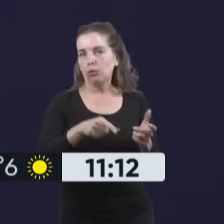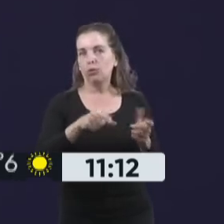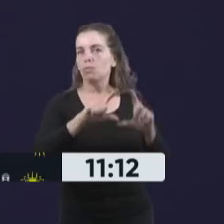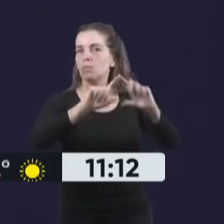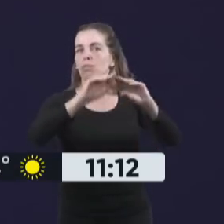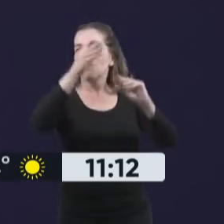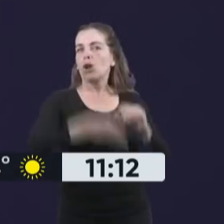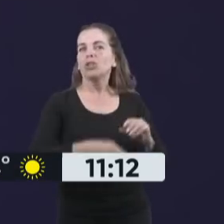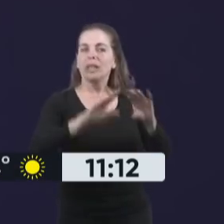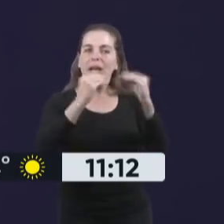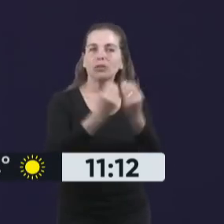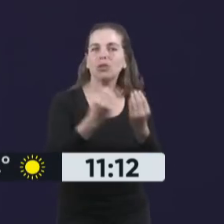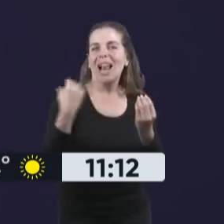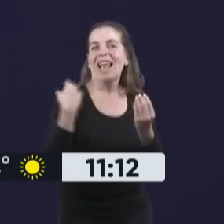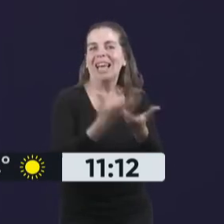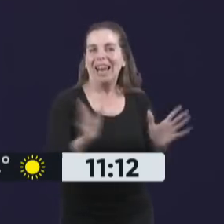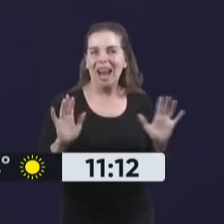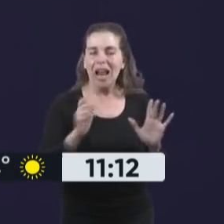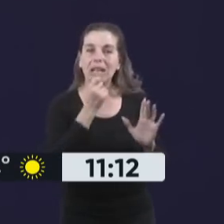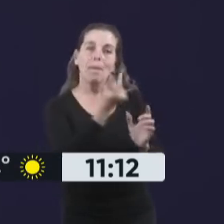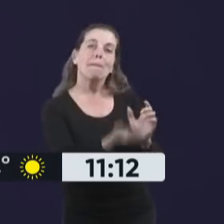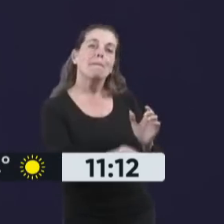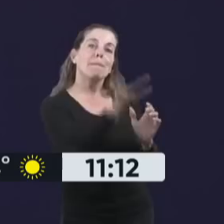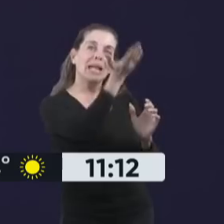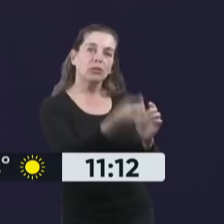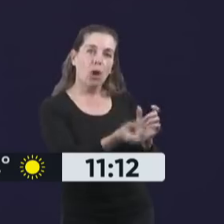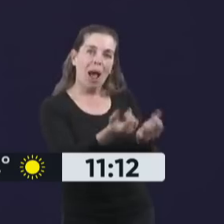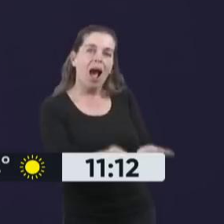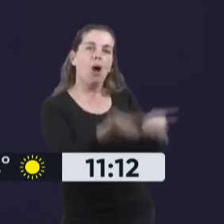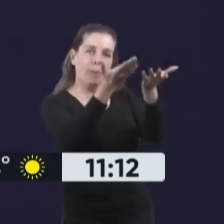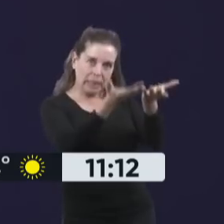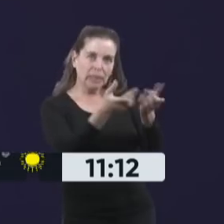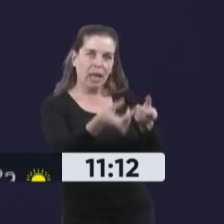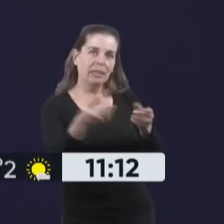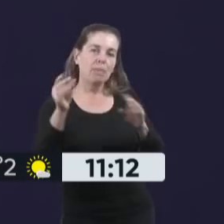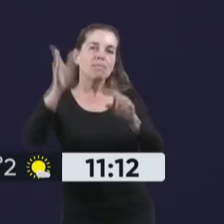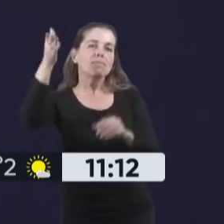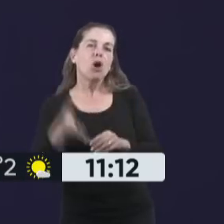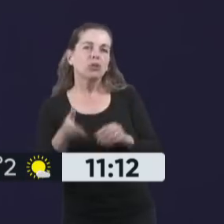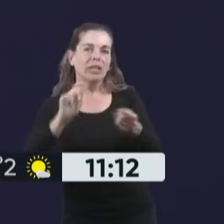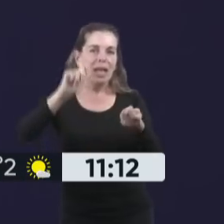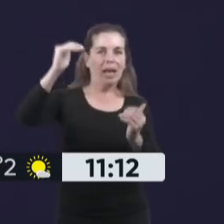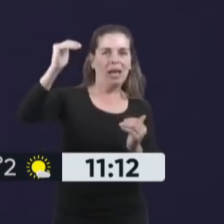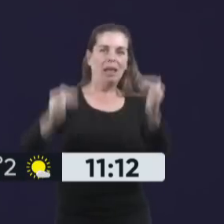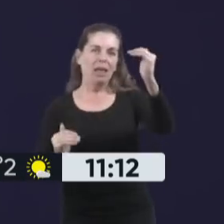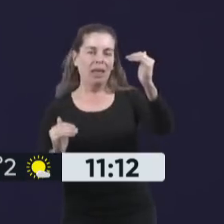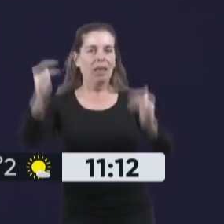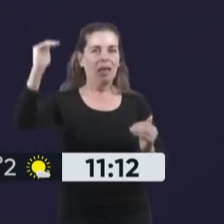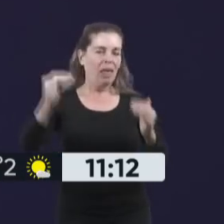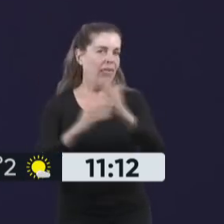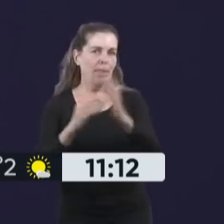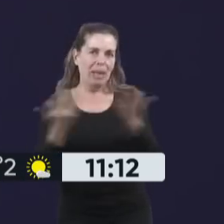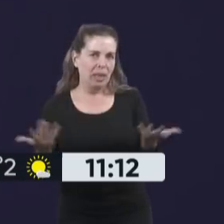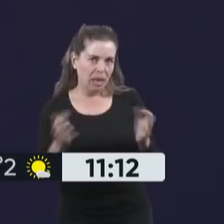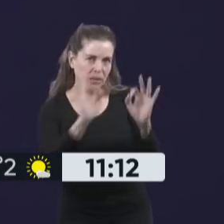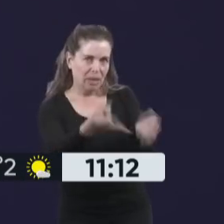cualquier aumento en alguno de los precios impacta en el promedio. Digo, eso es una cuestión netamente matemática. De acuerdo,